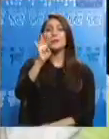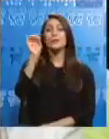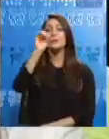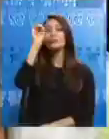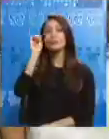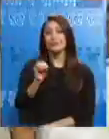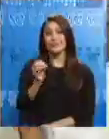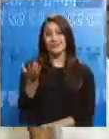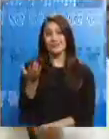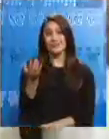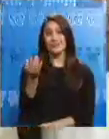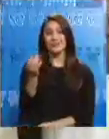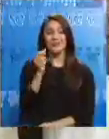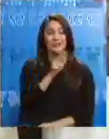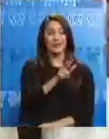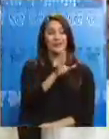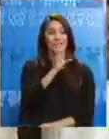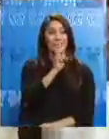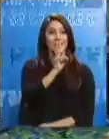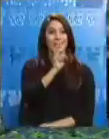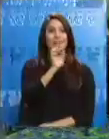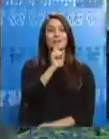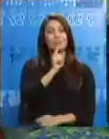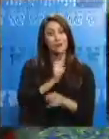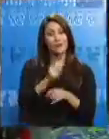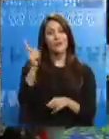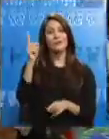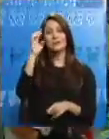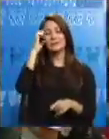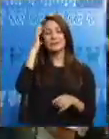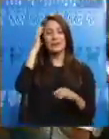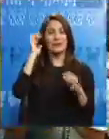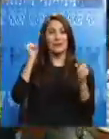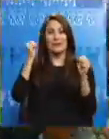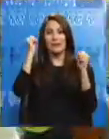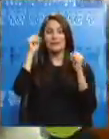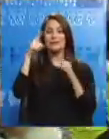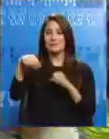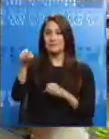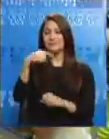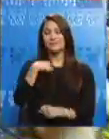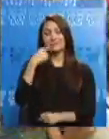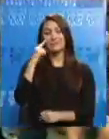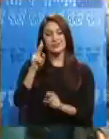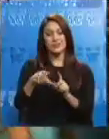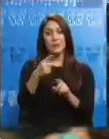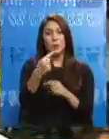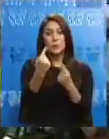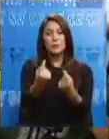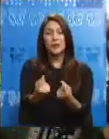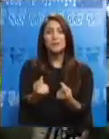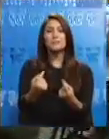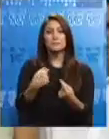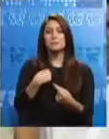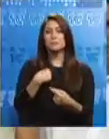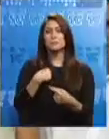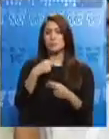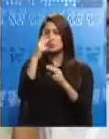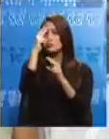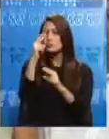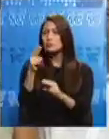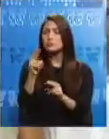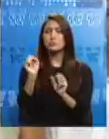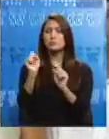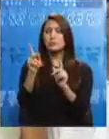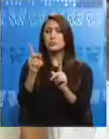64% contra 36%. Por eso están desesperados. Si hubiera una segunda vuelta, porque nosotros somos respetuosos